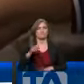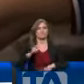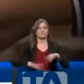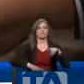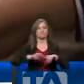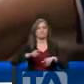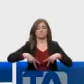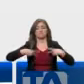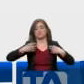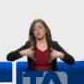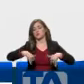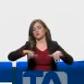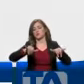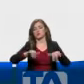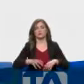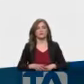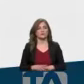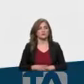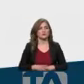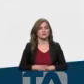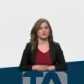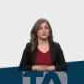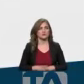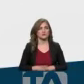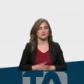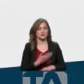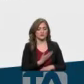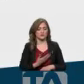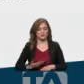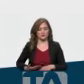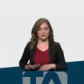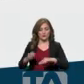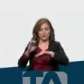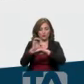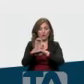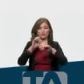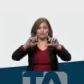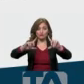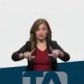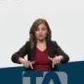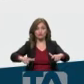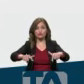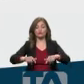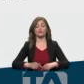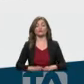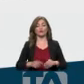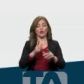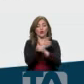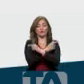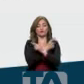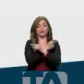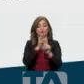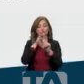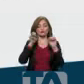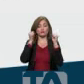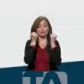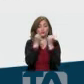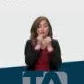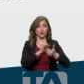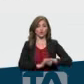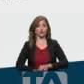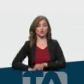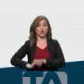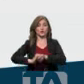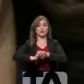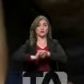de toda la vida con él. Mientras tanto, el presidente de la República, Lenín Moreno, mediante redes sociales también se solidarizaba